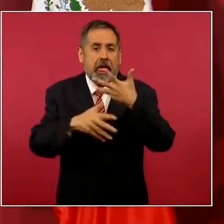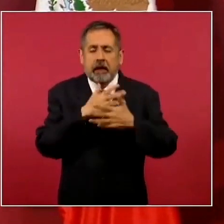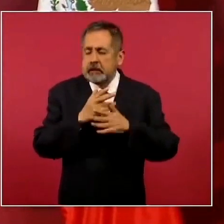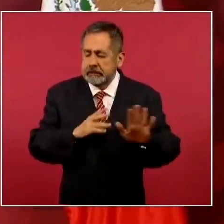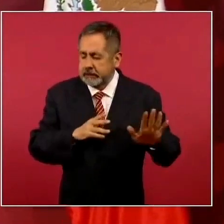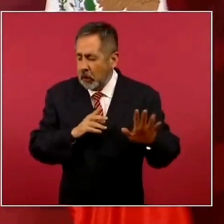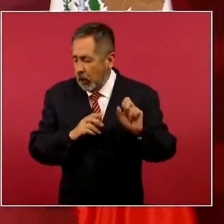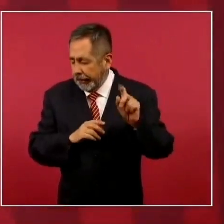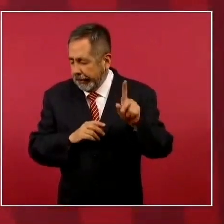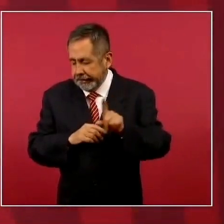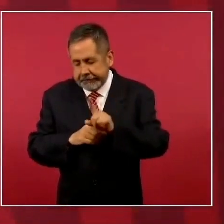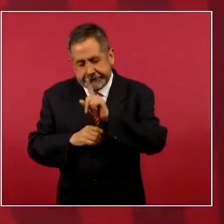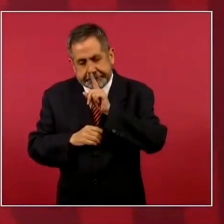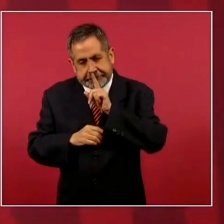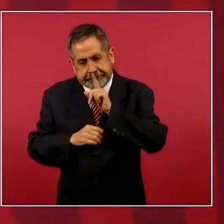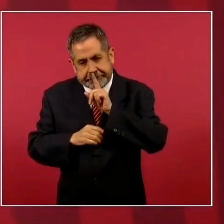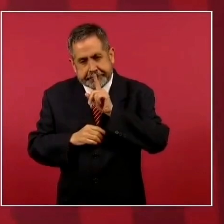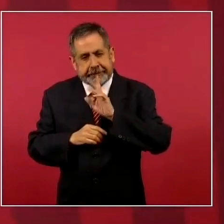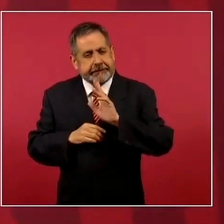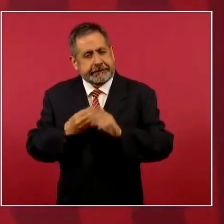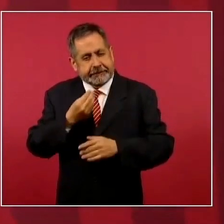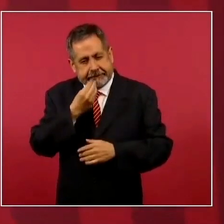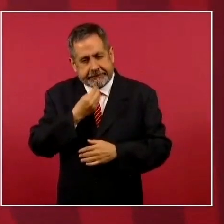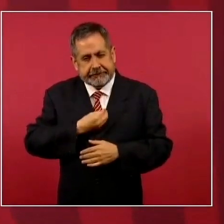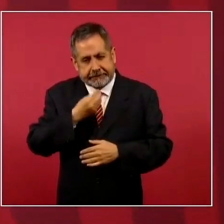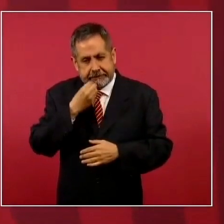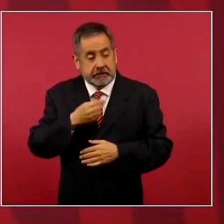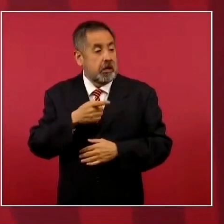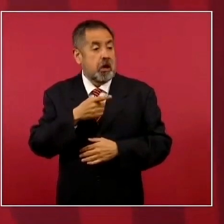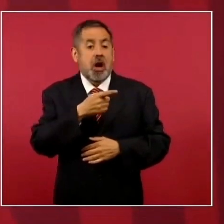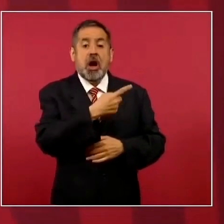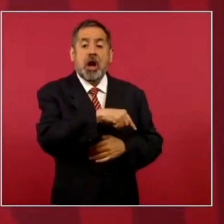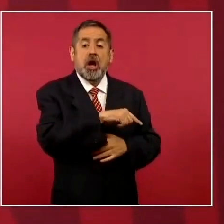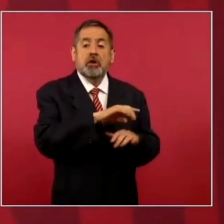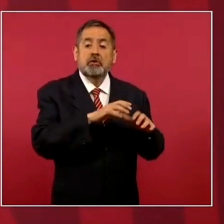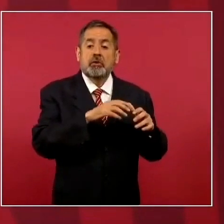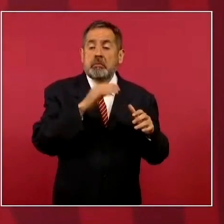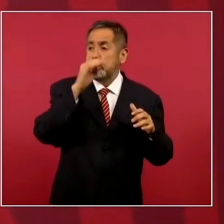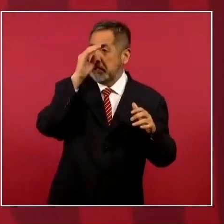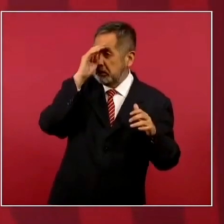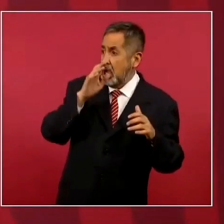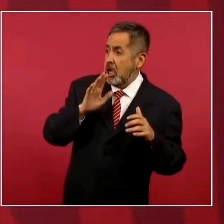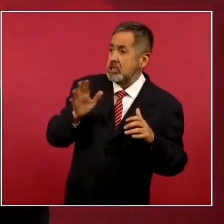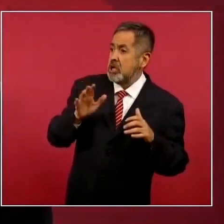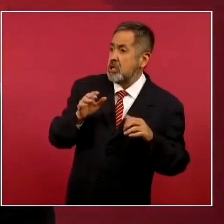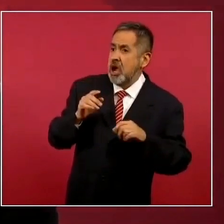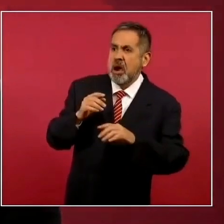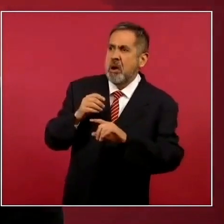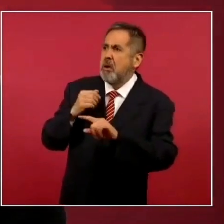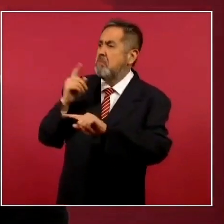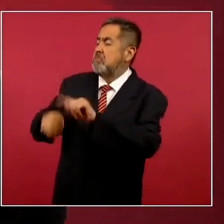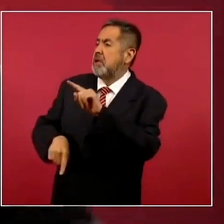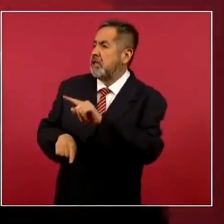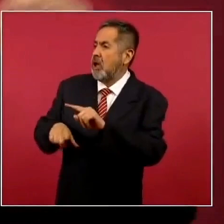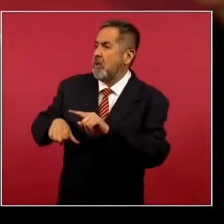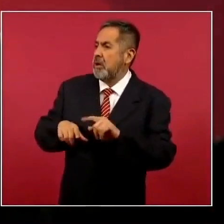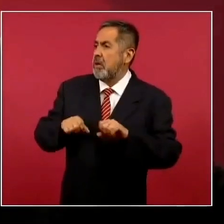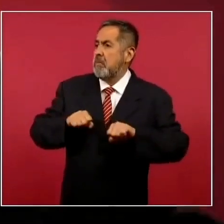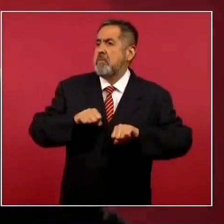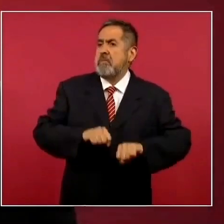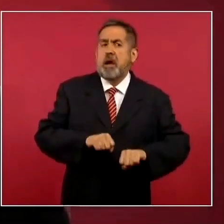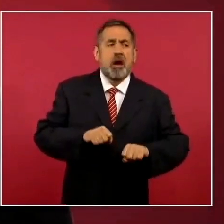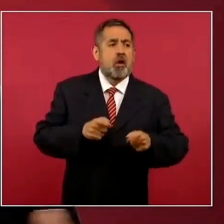violencia, cuando ya pensaban los golpistas que tenían